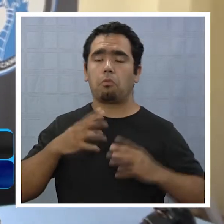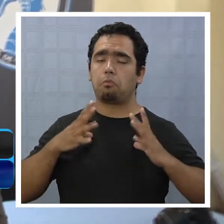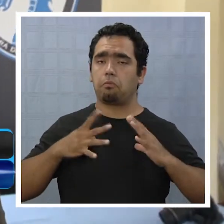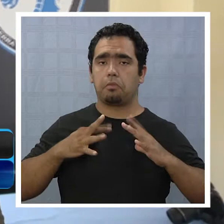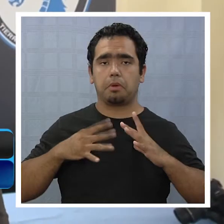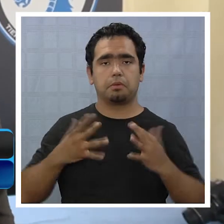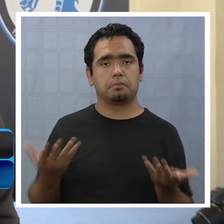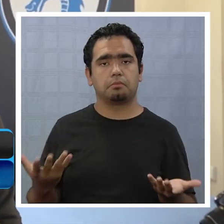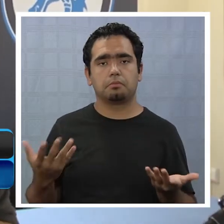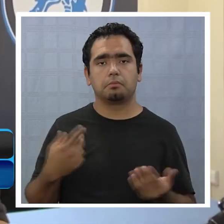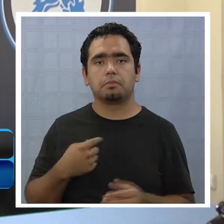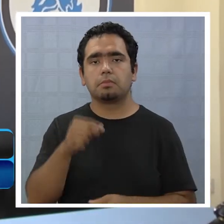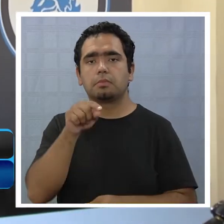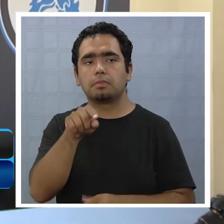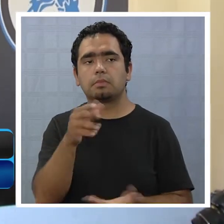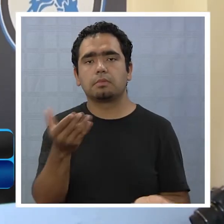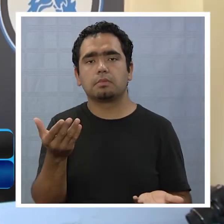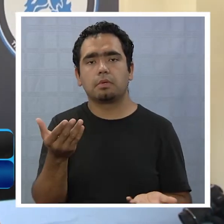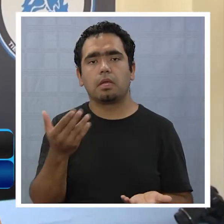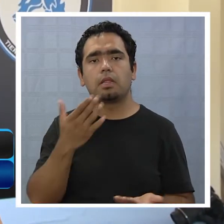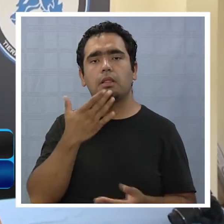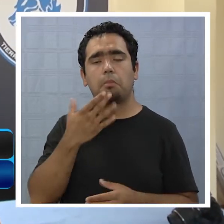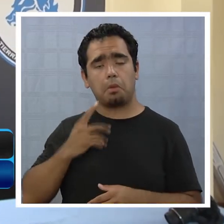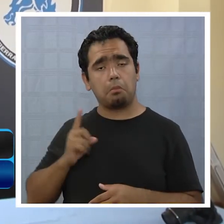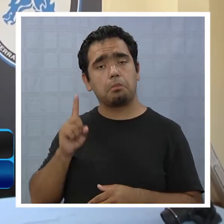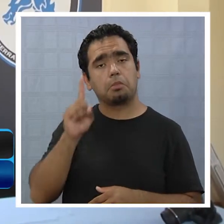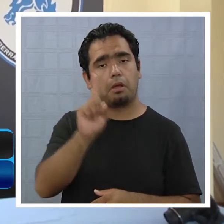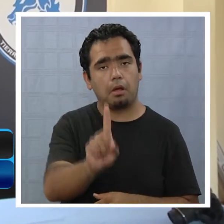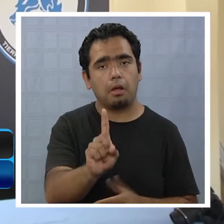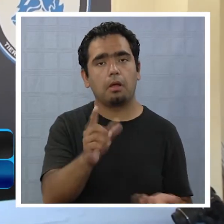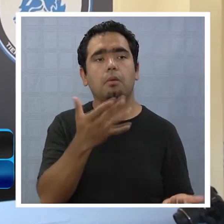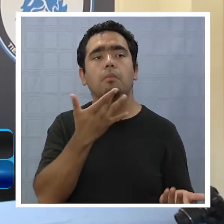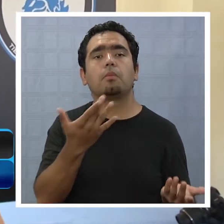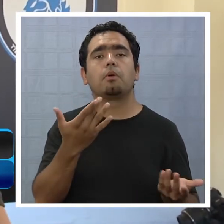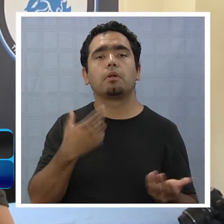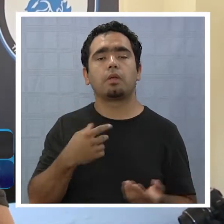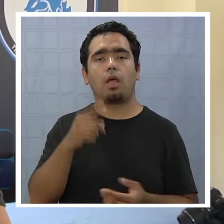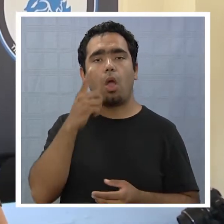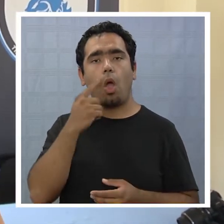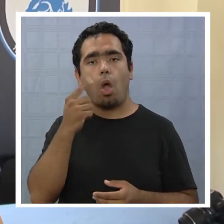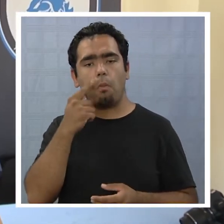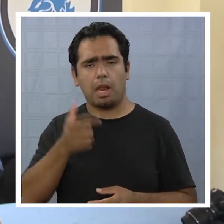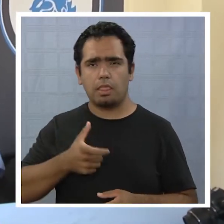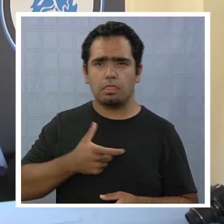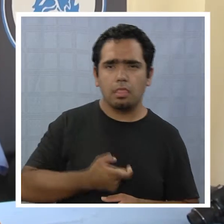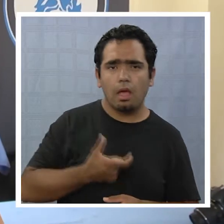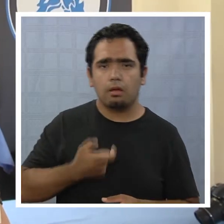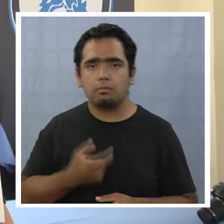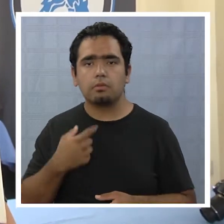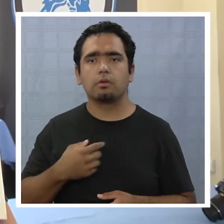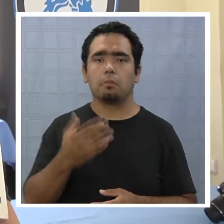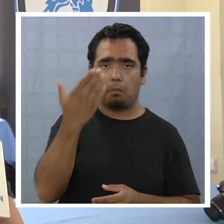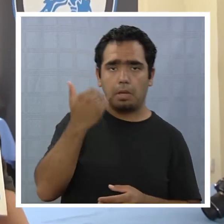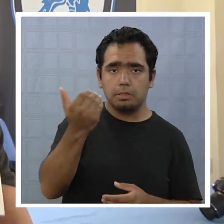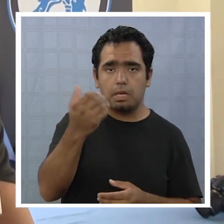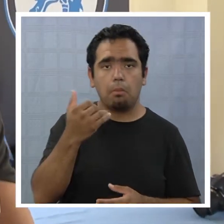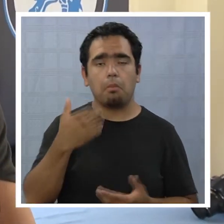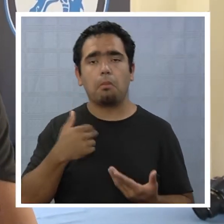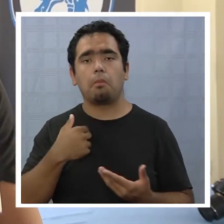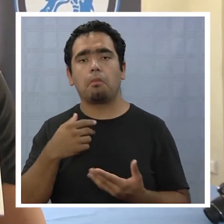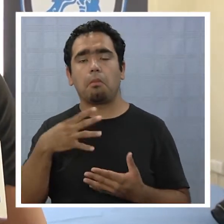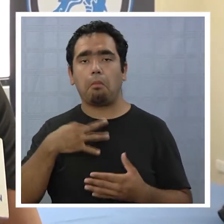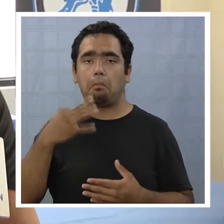Bueno, estoy muy contento por eso, por mi llegada, porque el técnico me llamó,